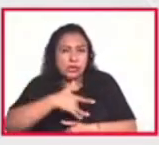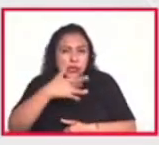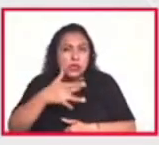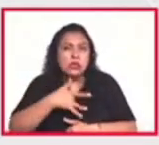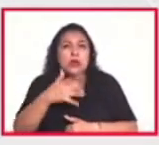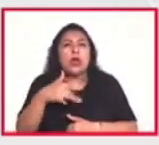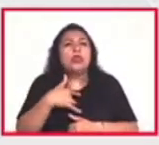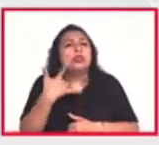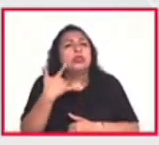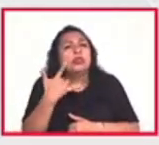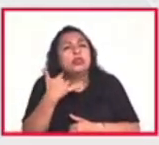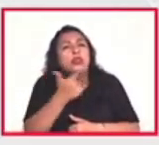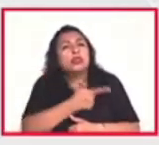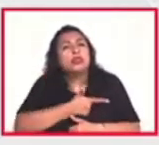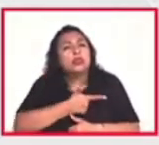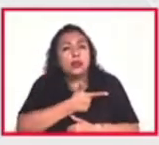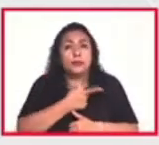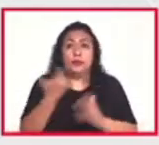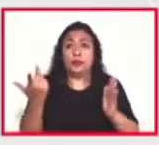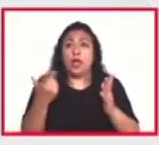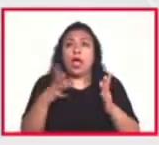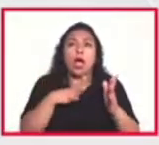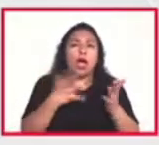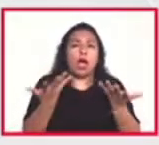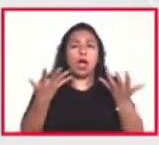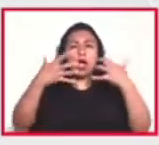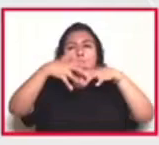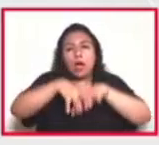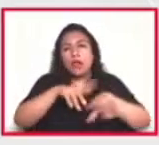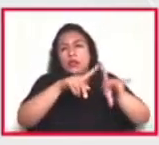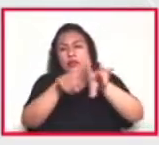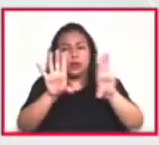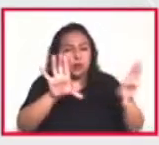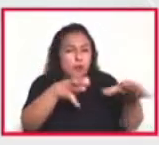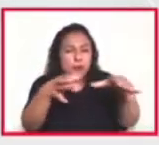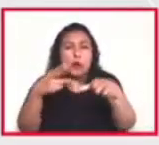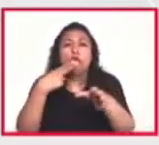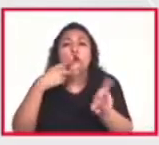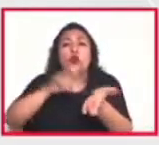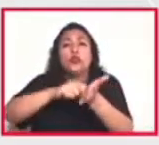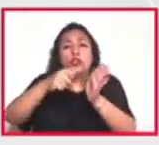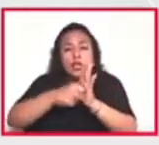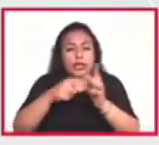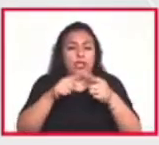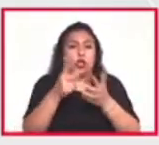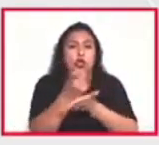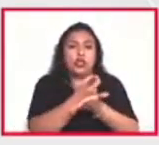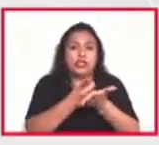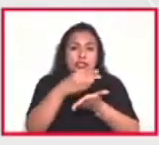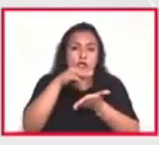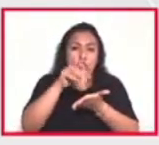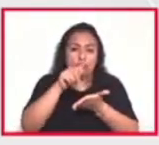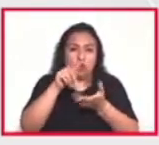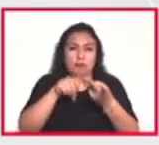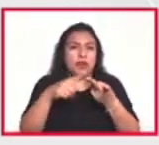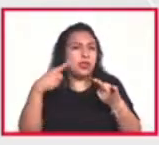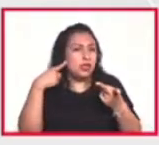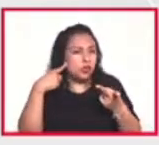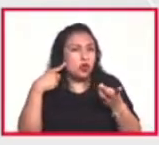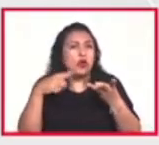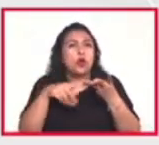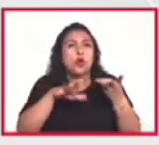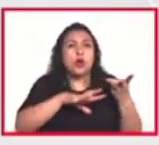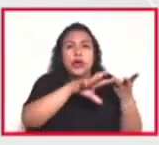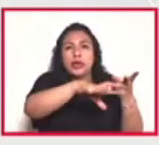placer. A partir de la convergencia de múltiples disciplinas técnicas, como el diseño multimedia, sonoro, espacial y